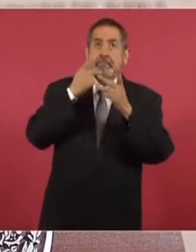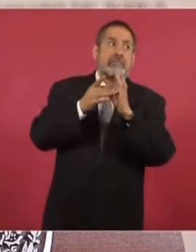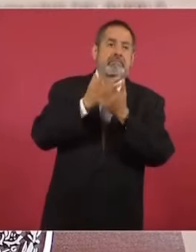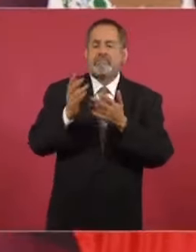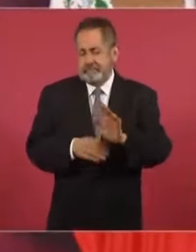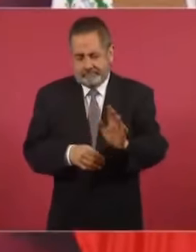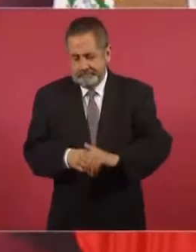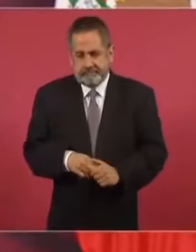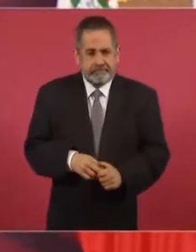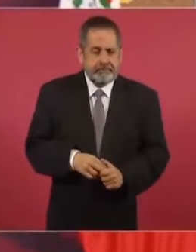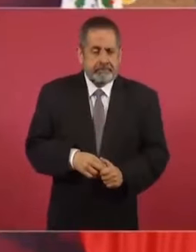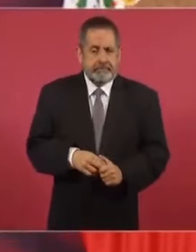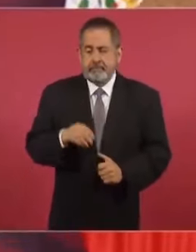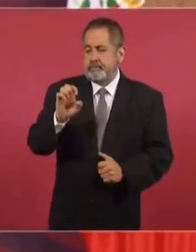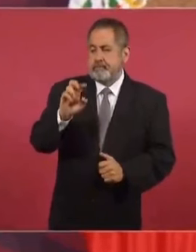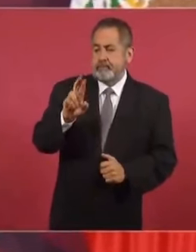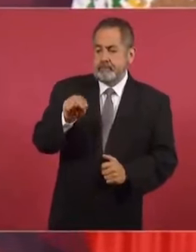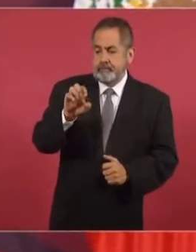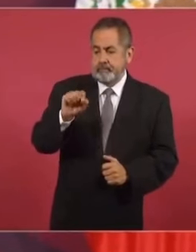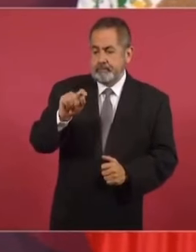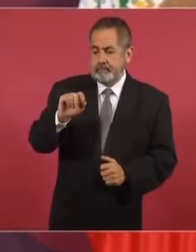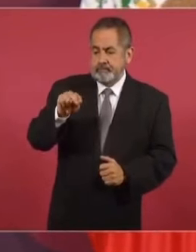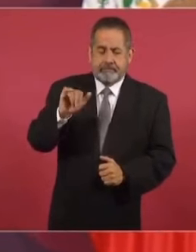especulación. Ernestina